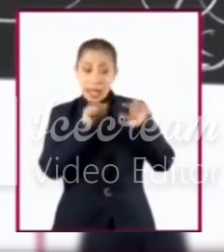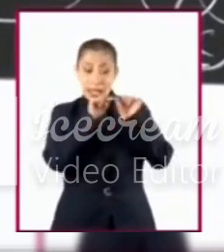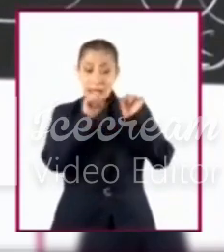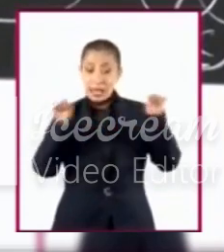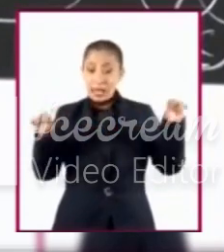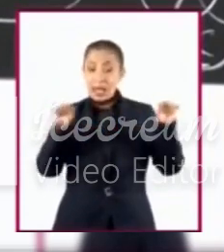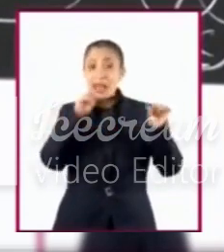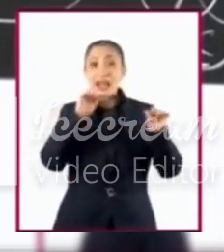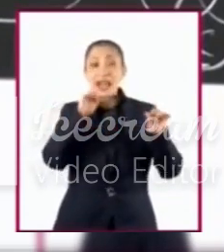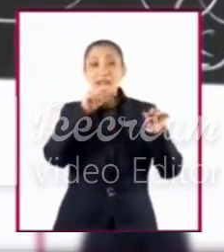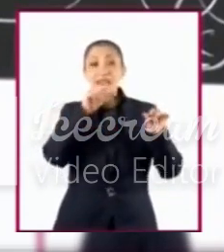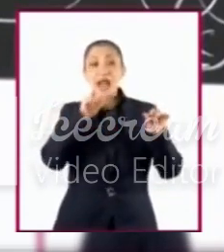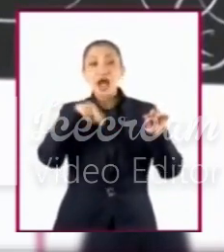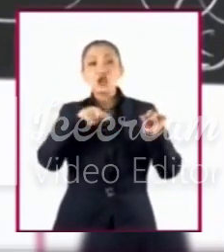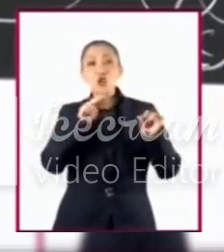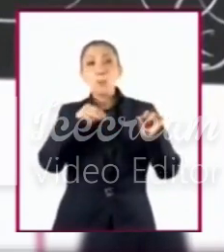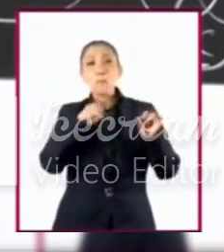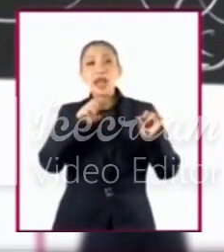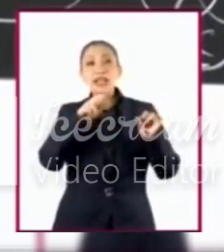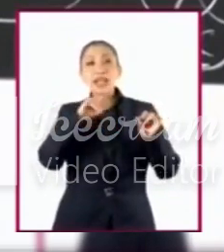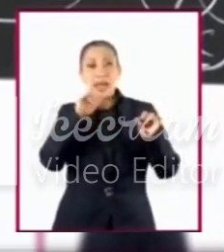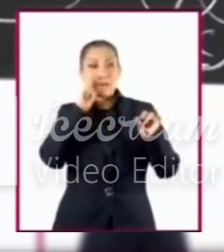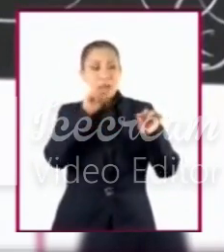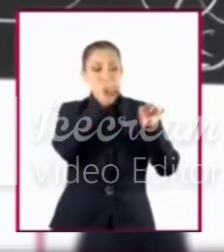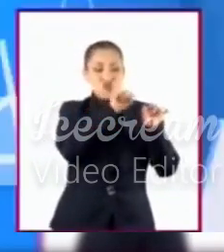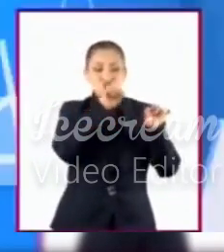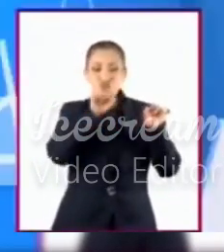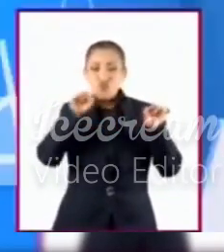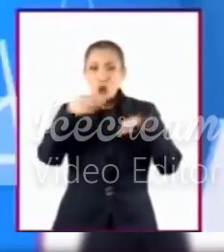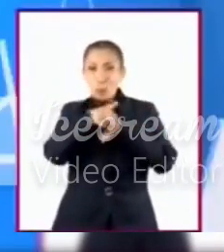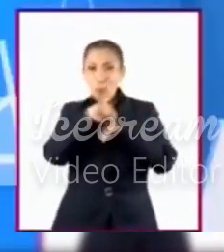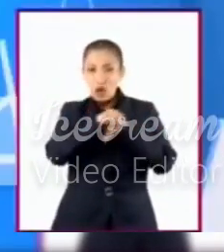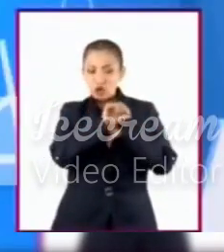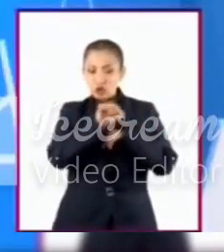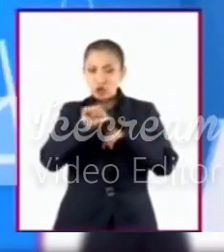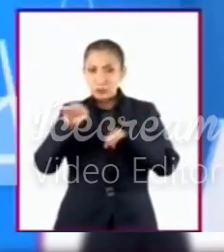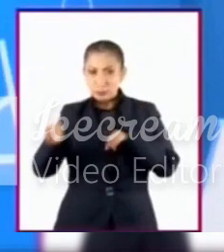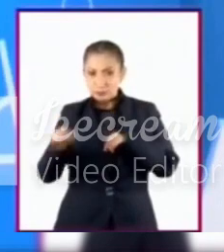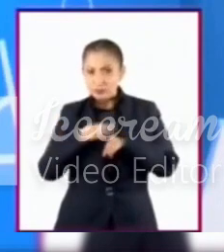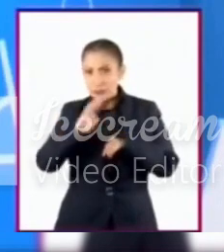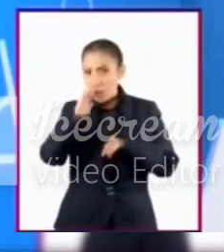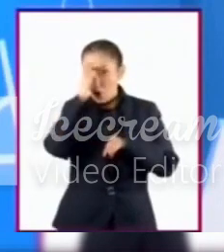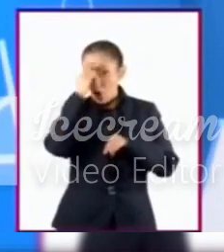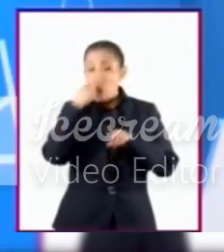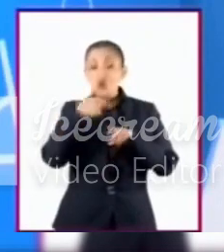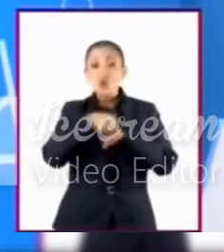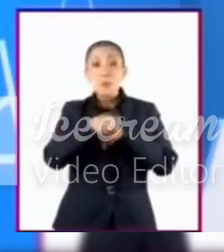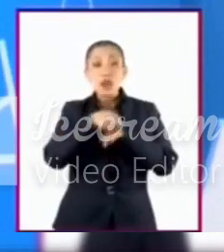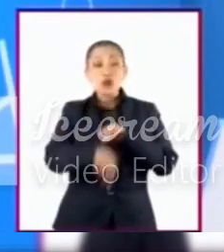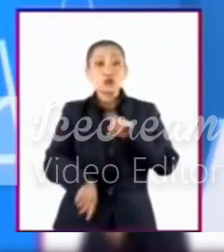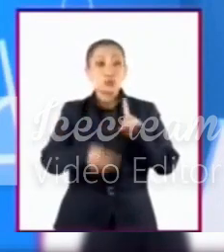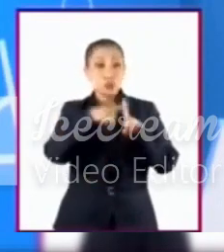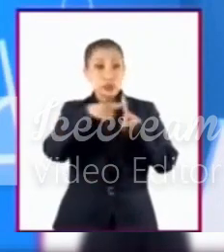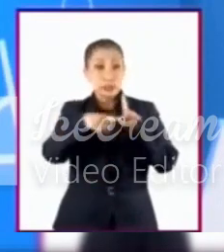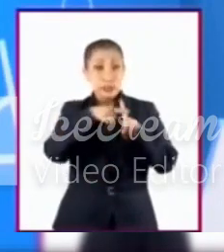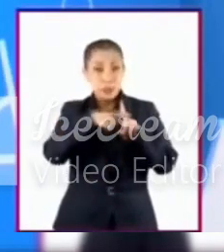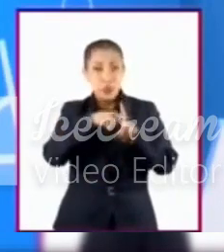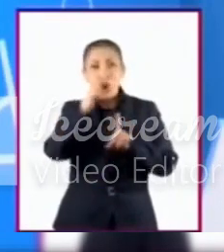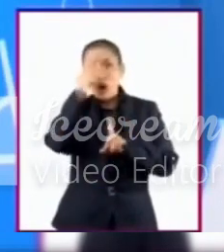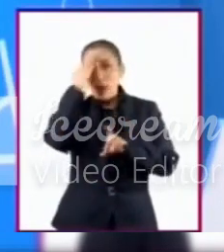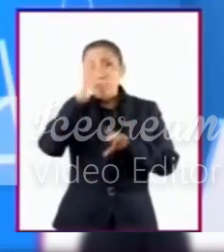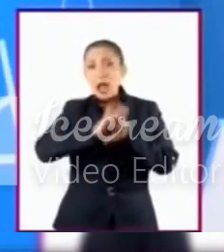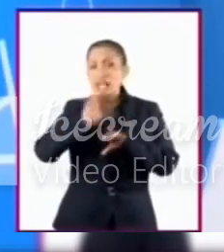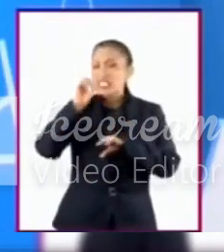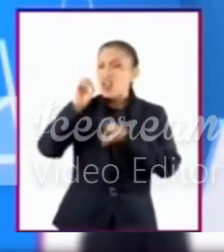recta numérica y aprenderemos a ubicar números en ella. Recordaremos los números positivos, sabremos más sobre